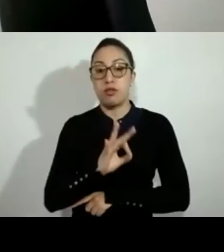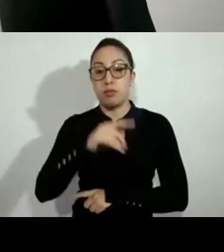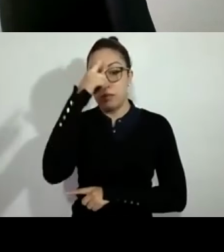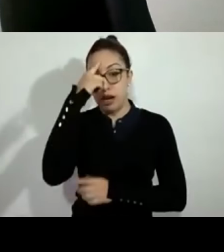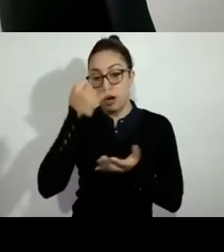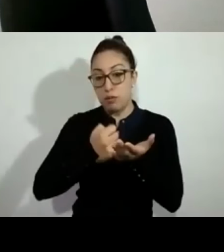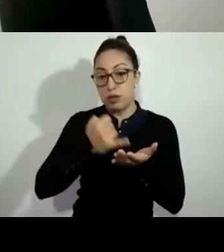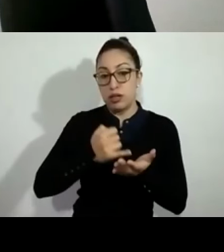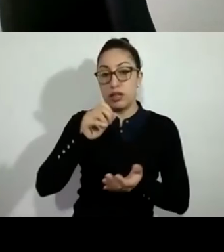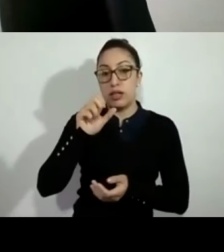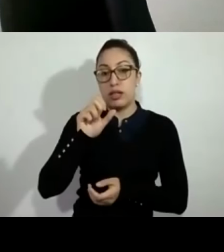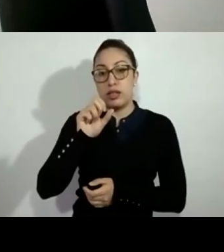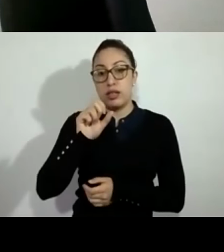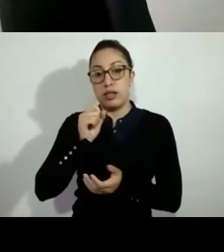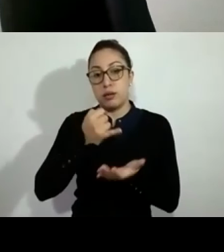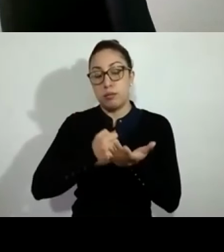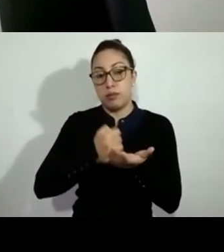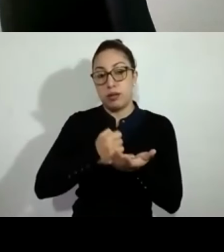impuesto predial.